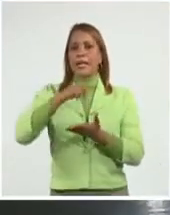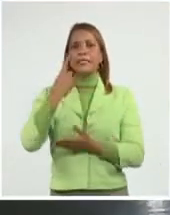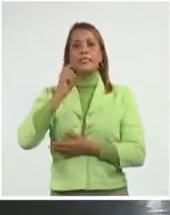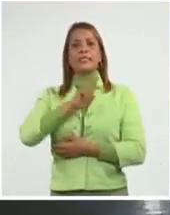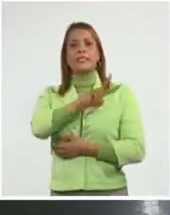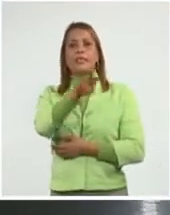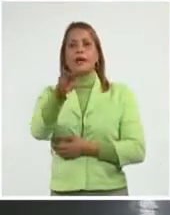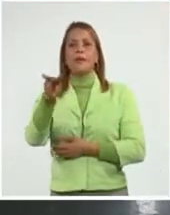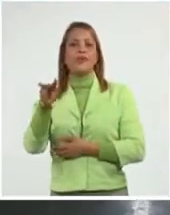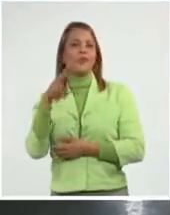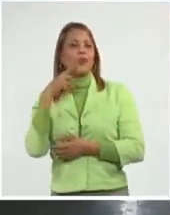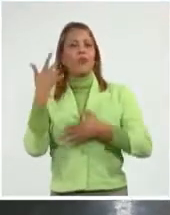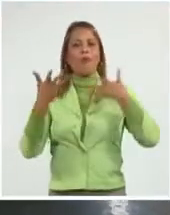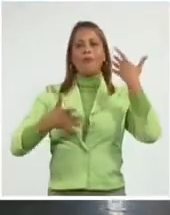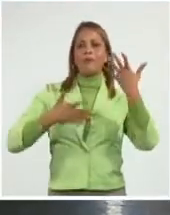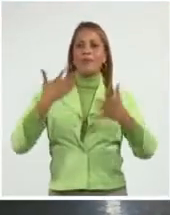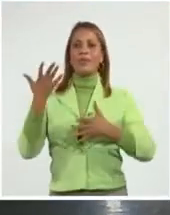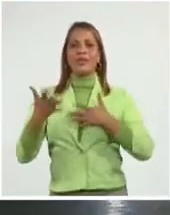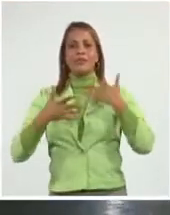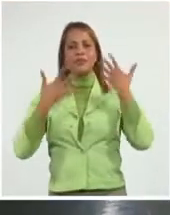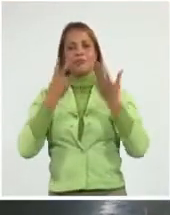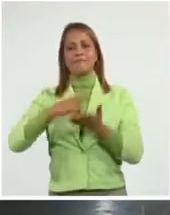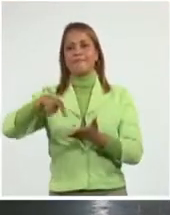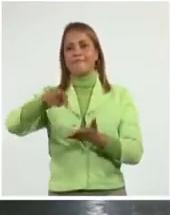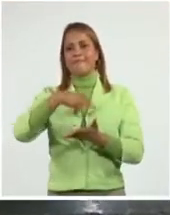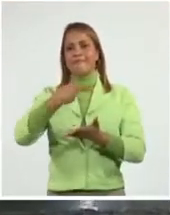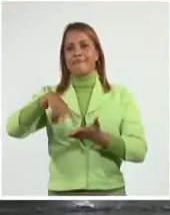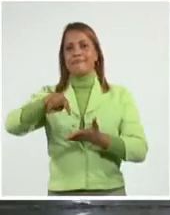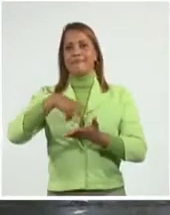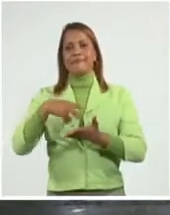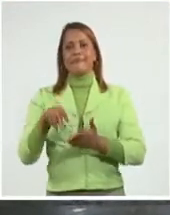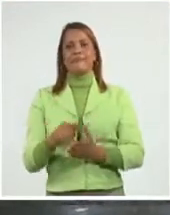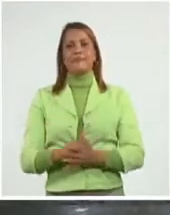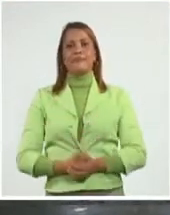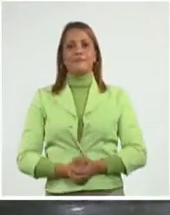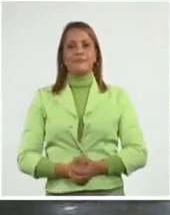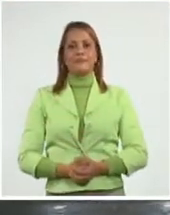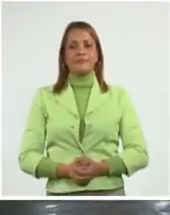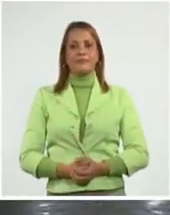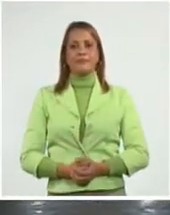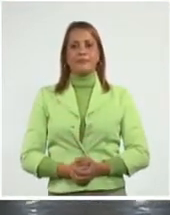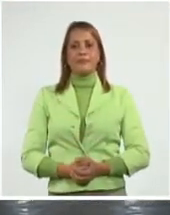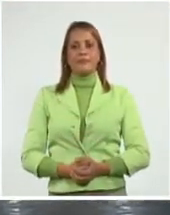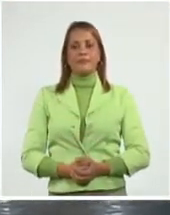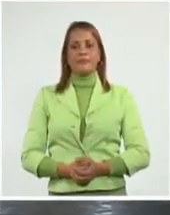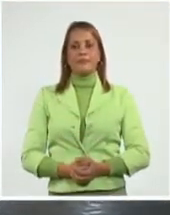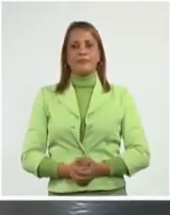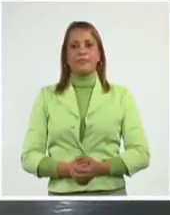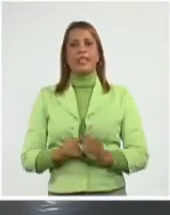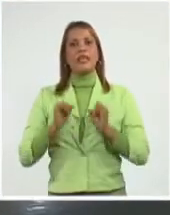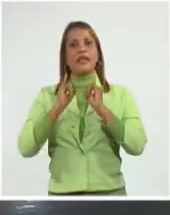todos ellos reflejada. Loli Esteves, Sistema Informativo.